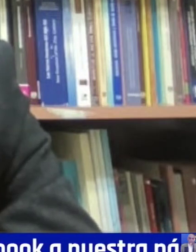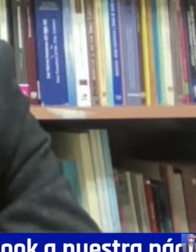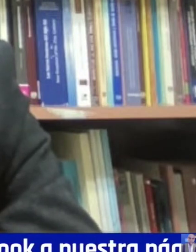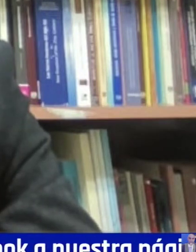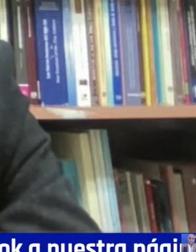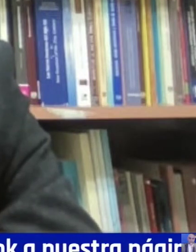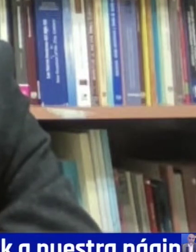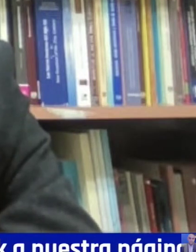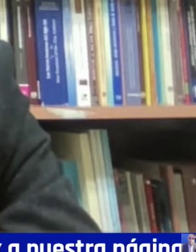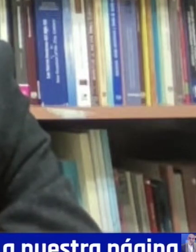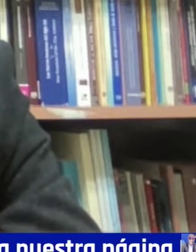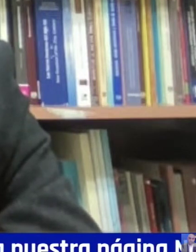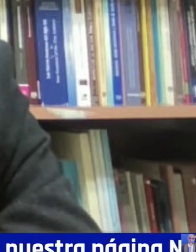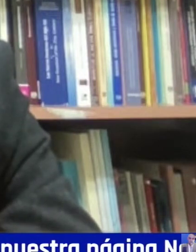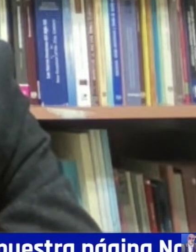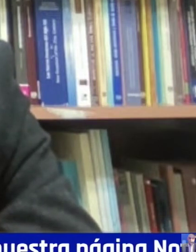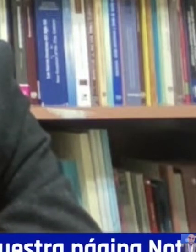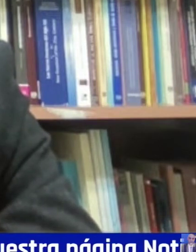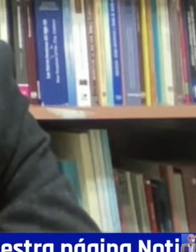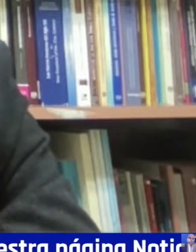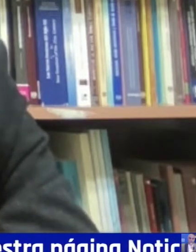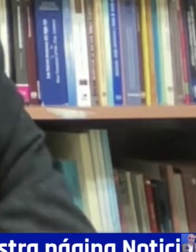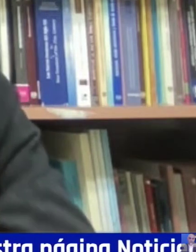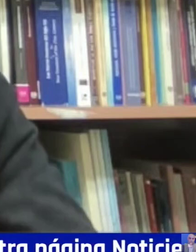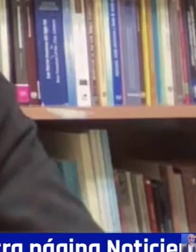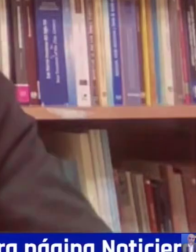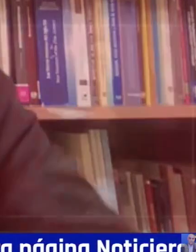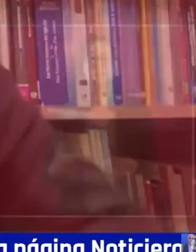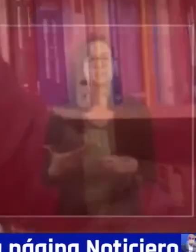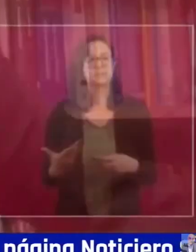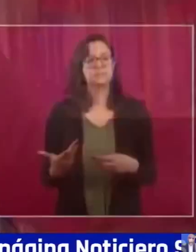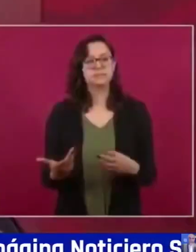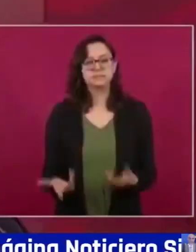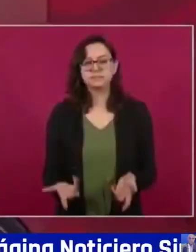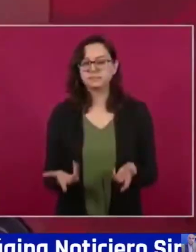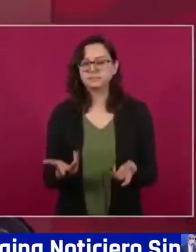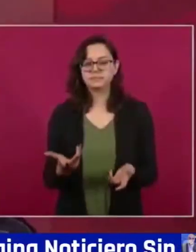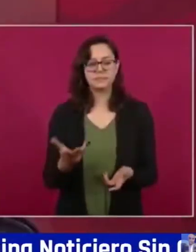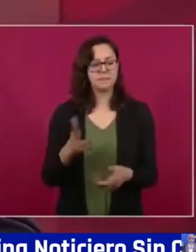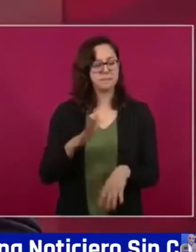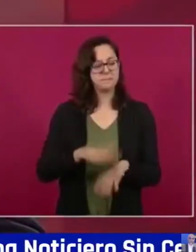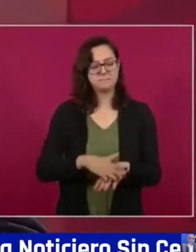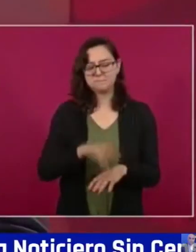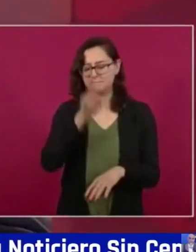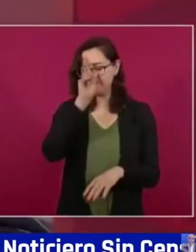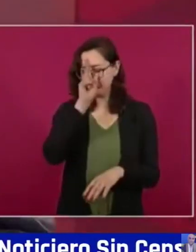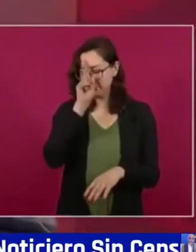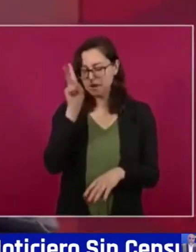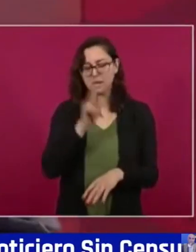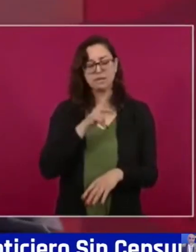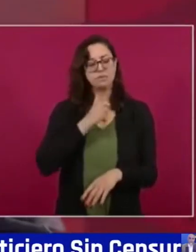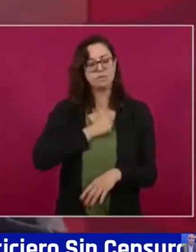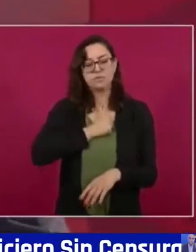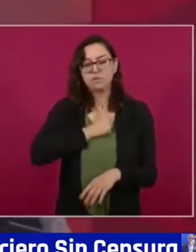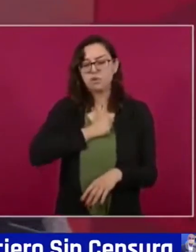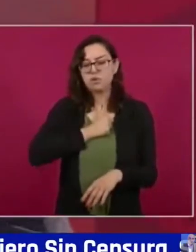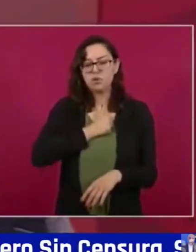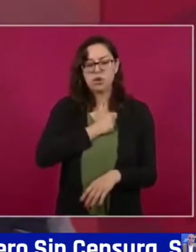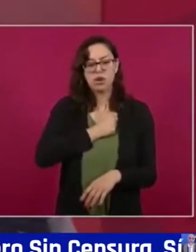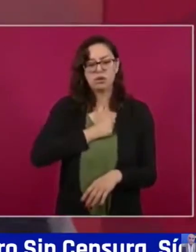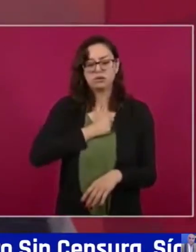reforma que está planteando el presidente a la ley minera. Se queda corta porque nada más